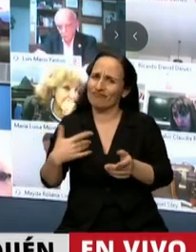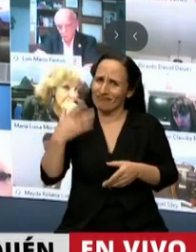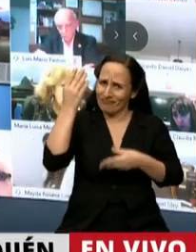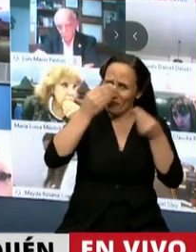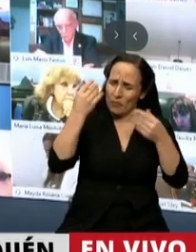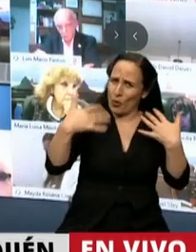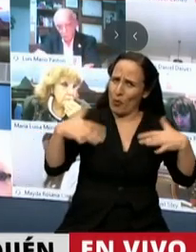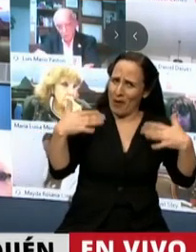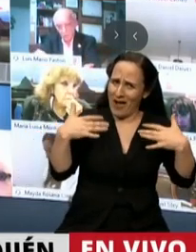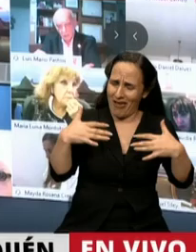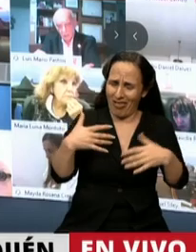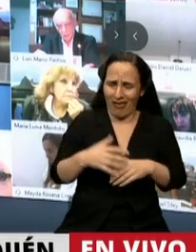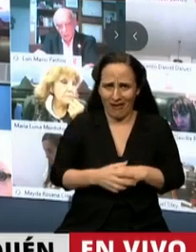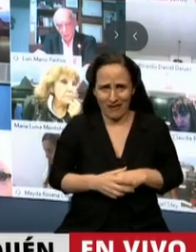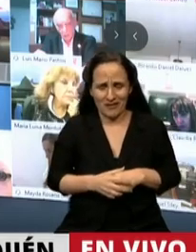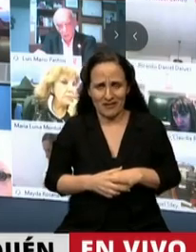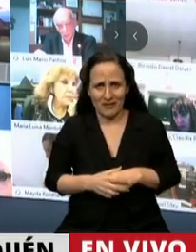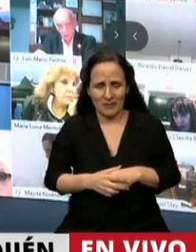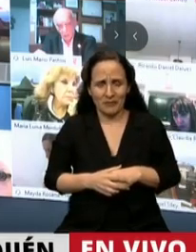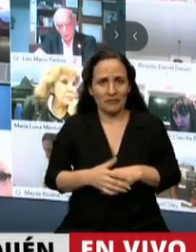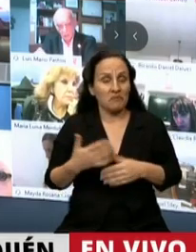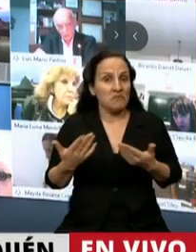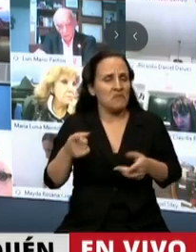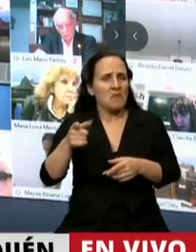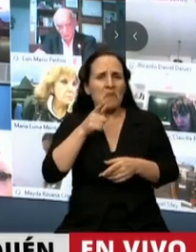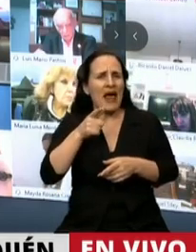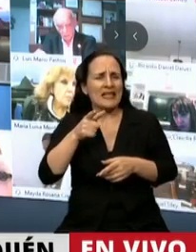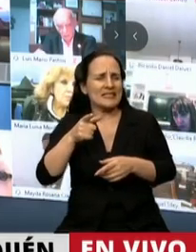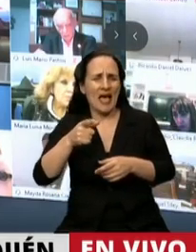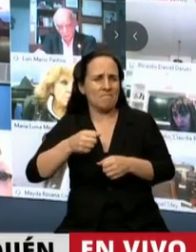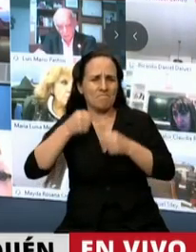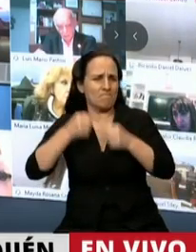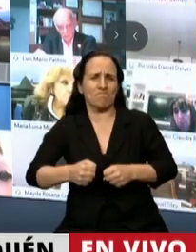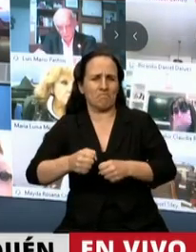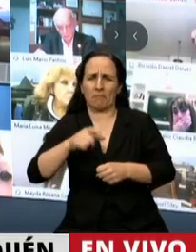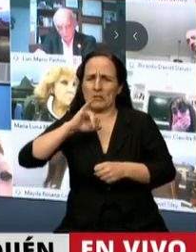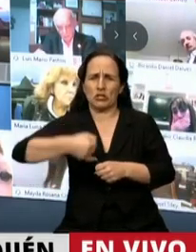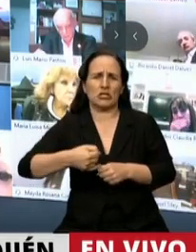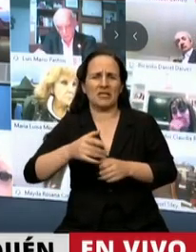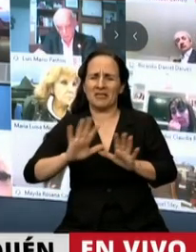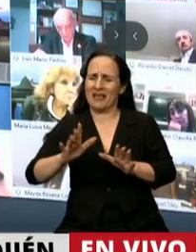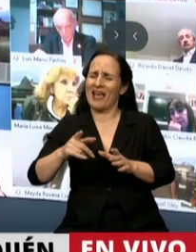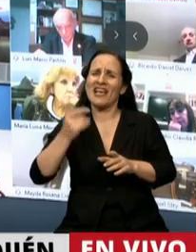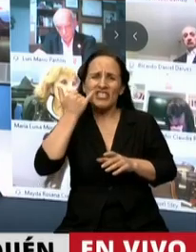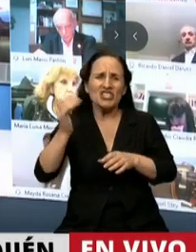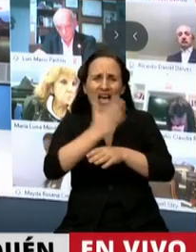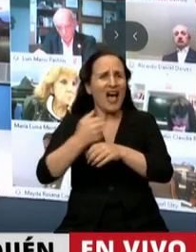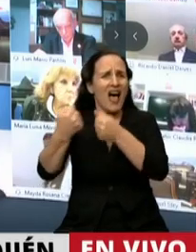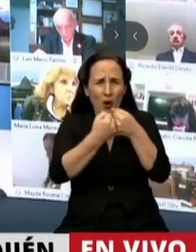preocupa mucho, señor presidente. Tanto empecinamiento que tenemos en romper los consensos